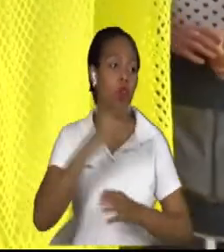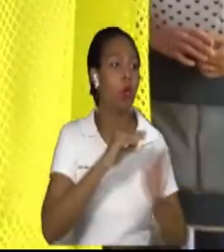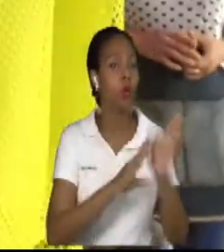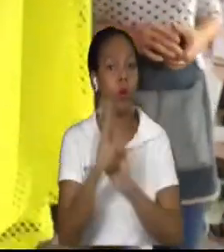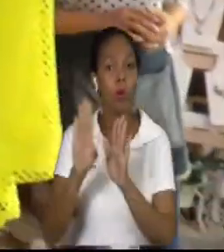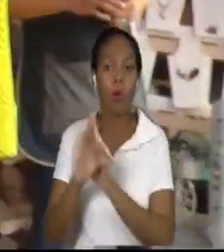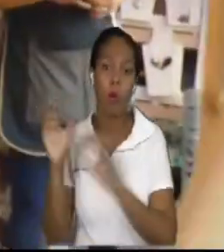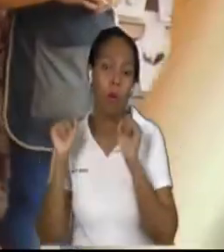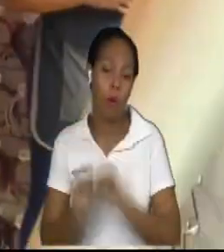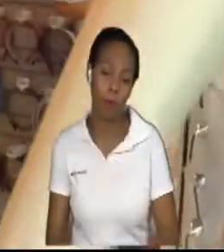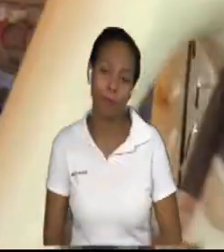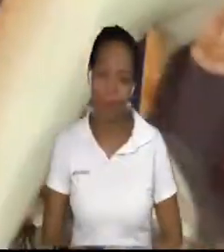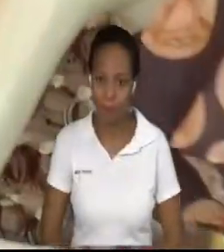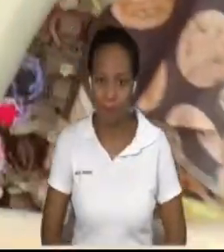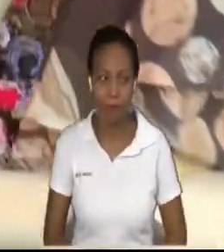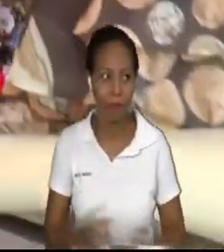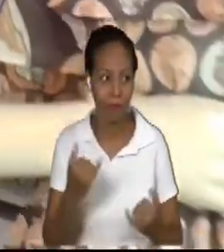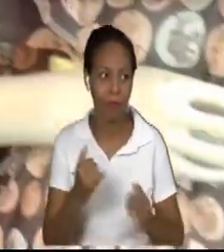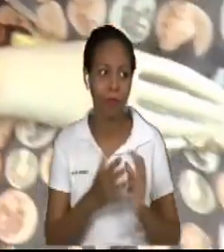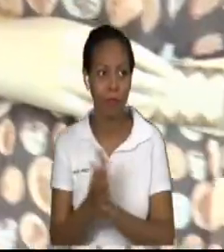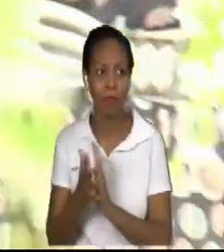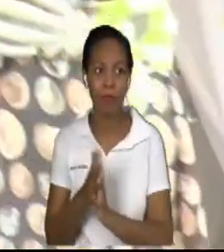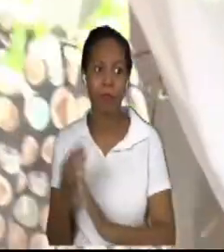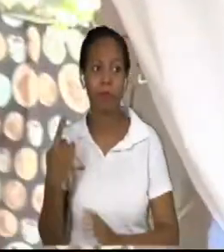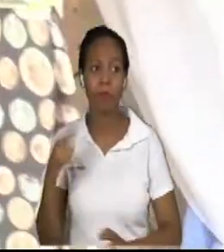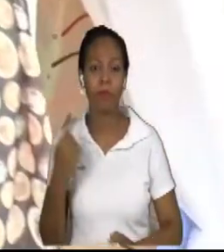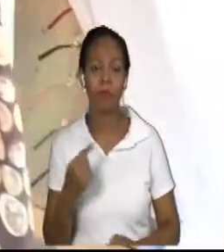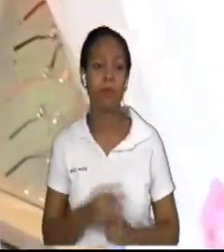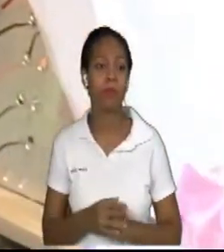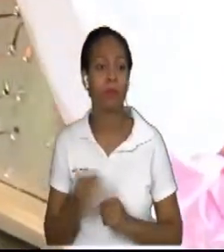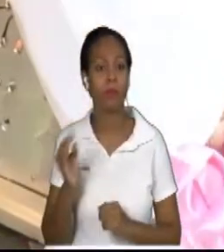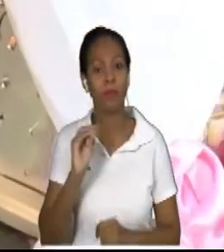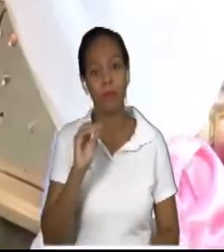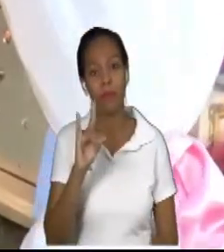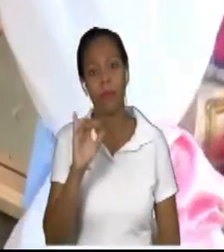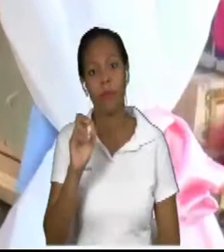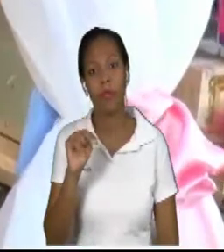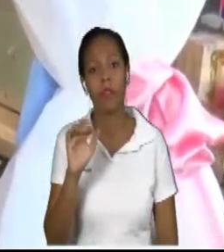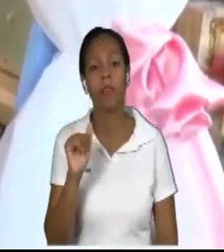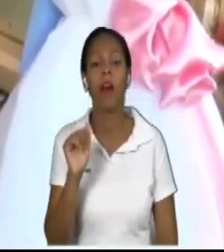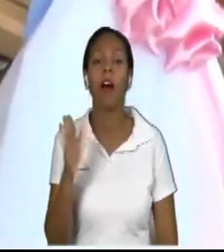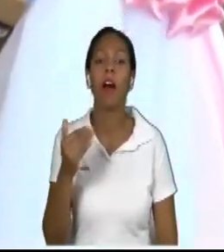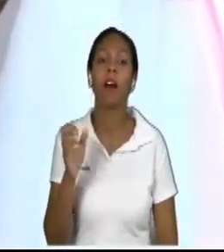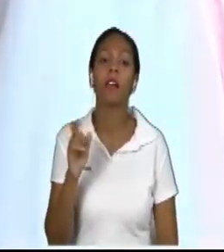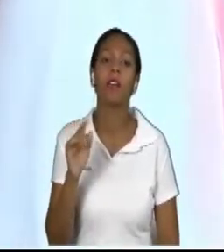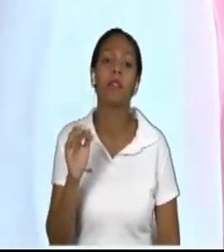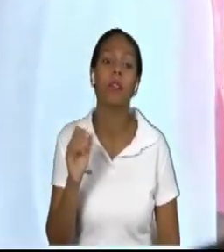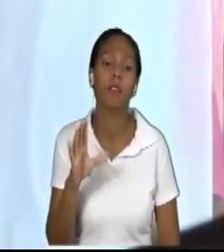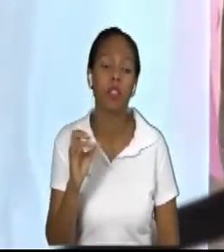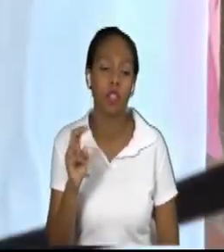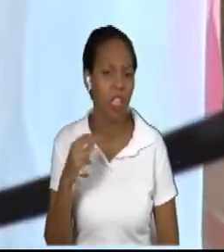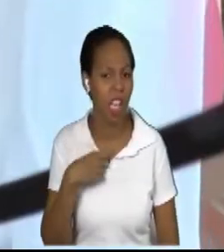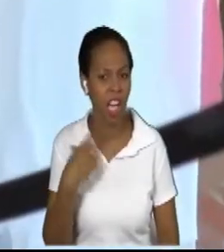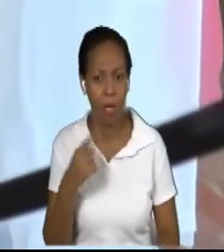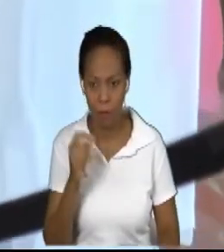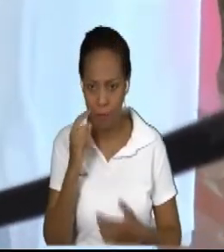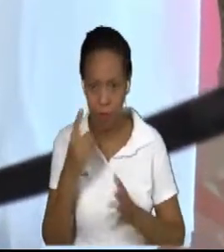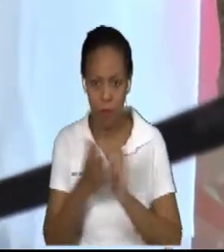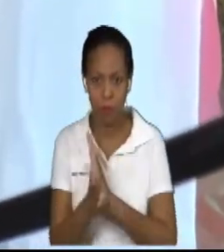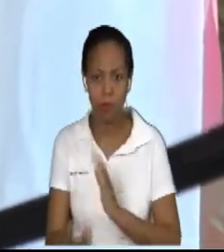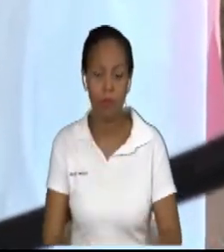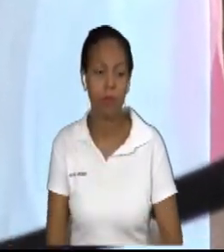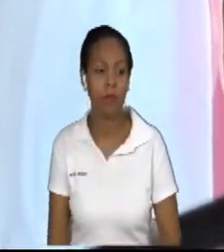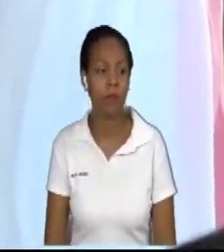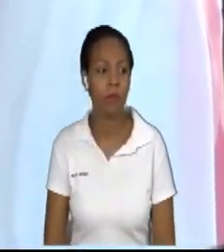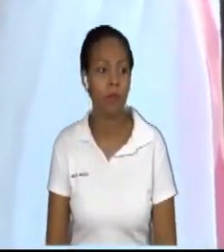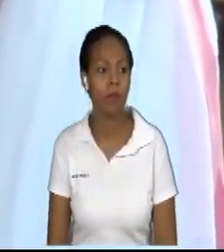Bueno, ahora sí contémosle un poco acerca de qué se trajo la Quinta Estación para la feria. La Quinta Estación,